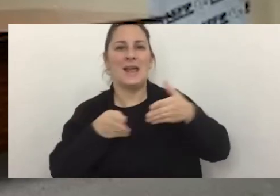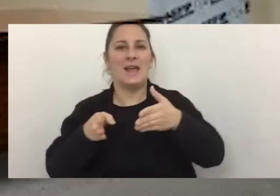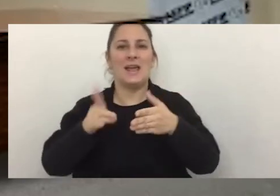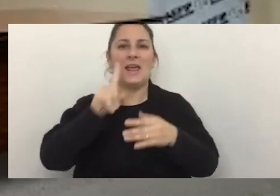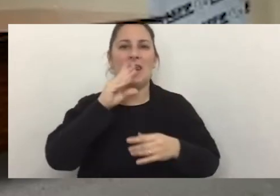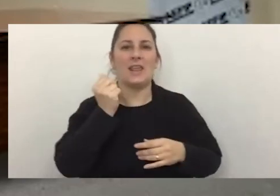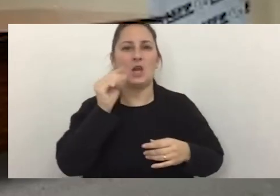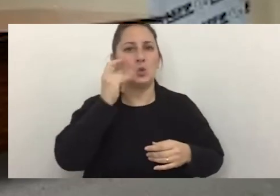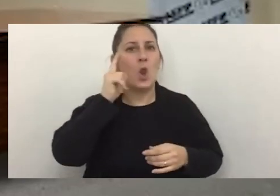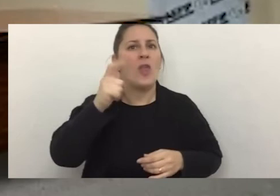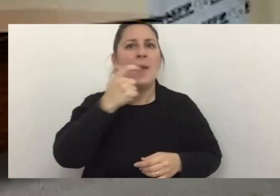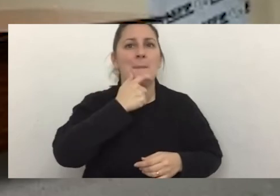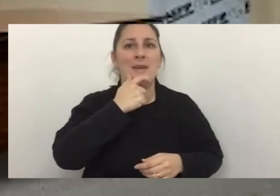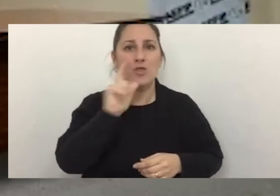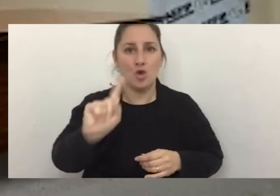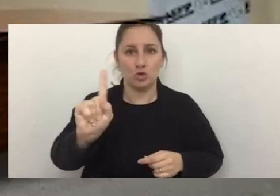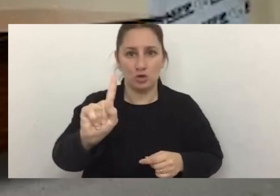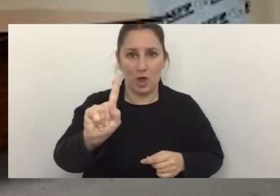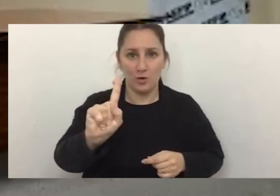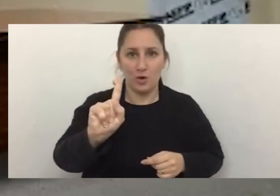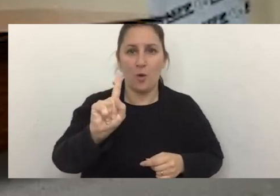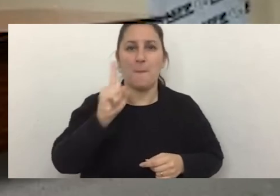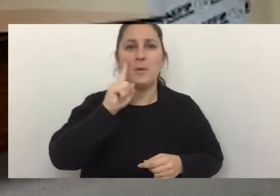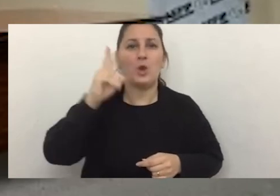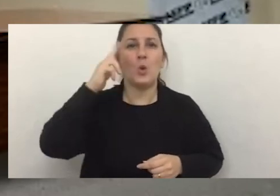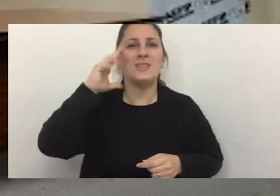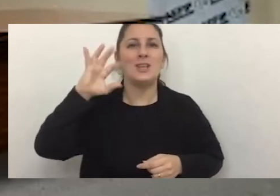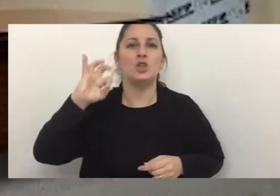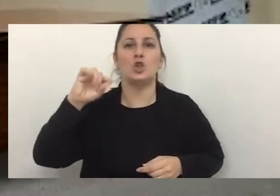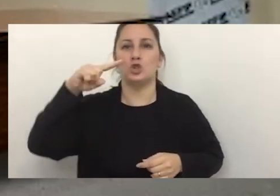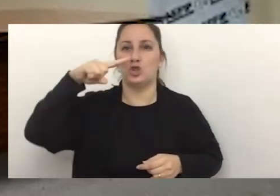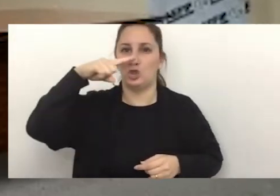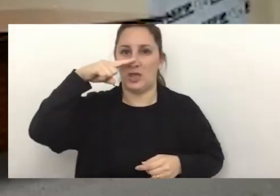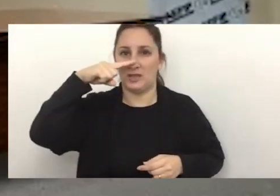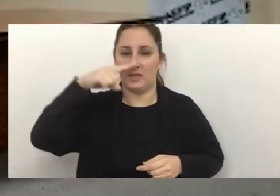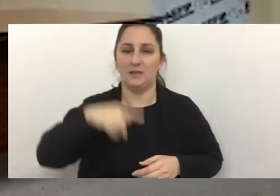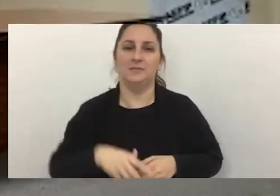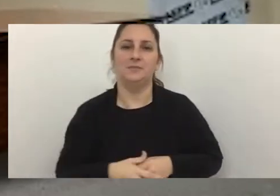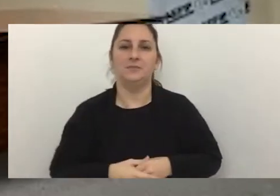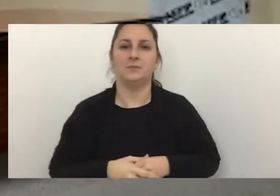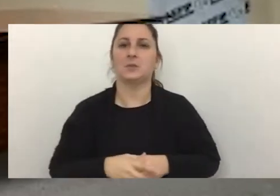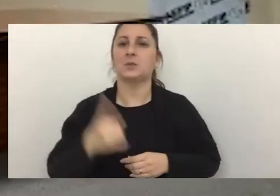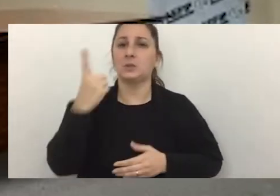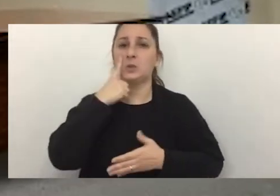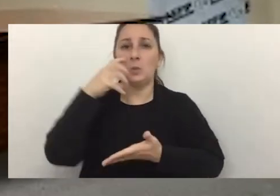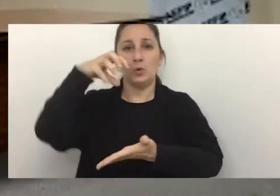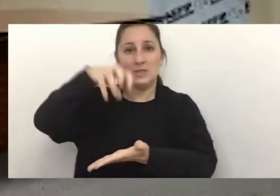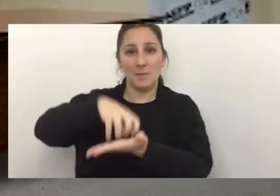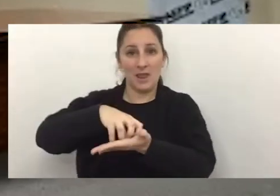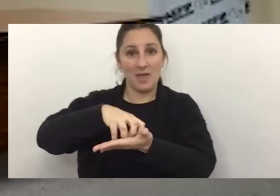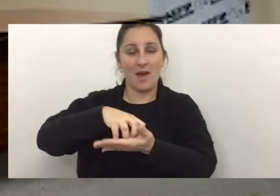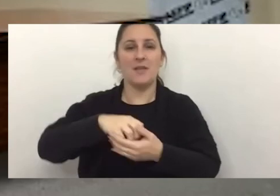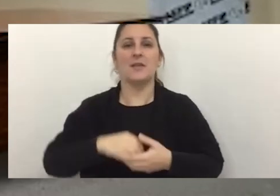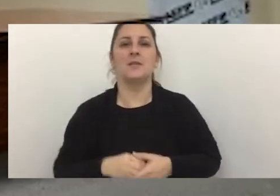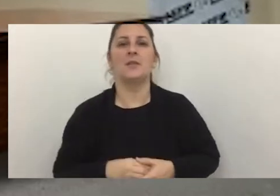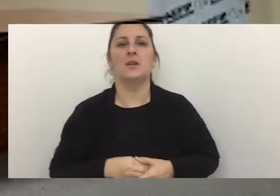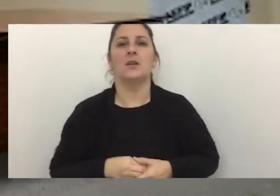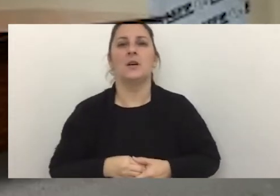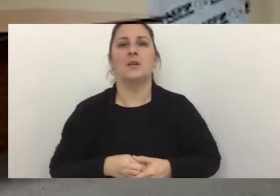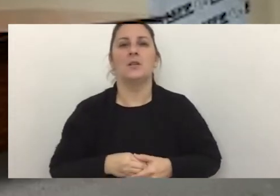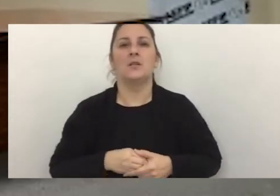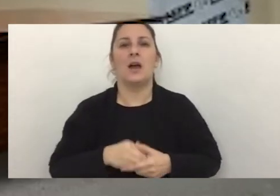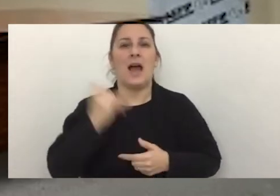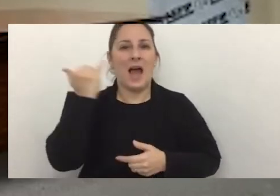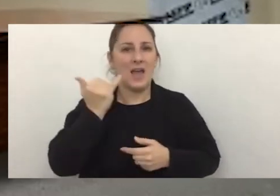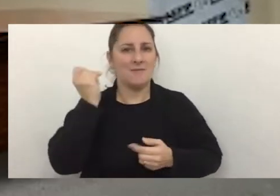Mendoza, estoy hablando de un caso de 1907. La Municipalidad de la Ciudad de Buenos Aires le hace un par de actas de